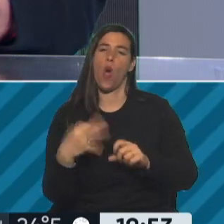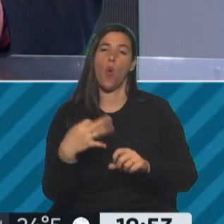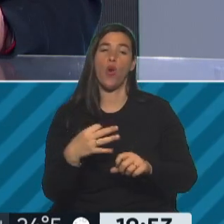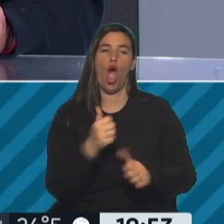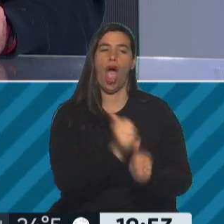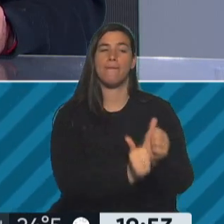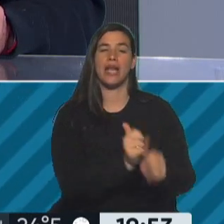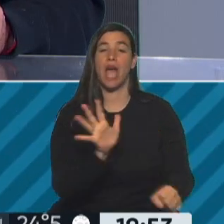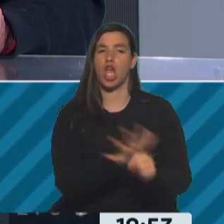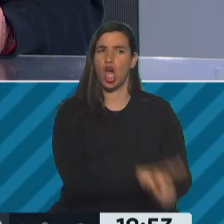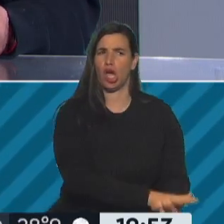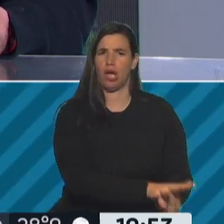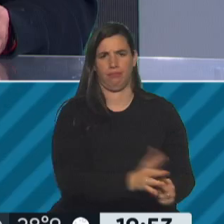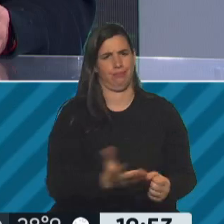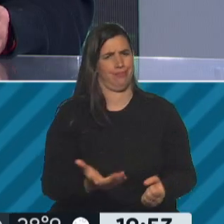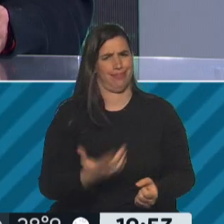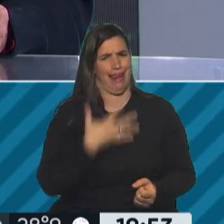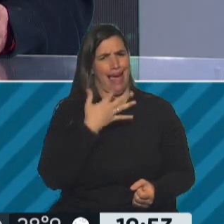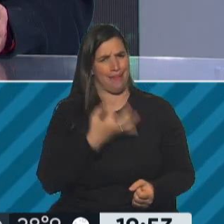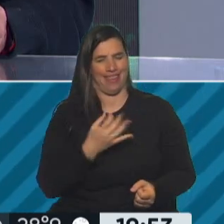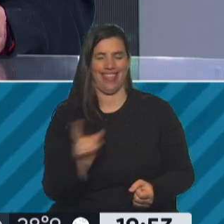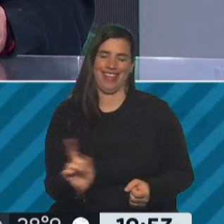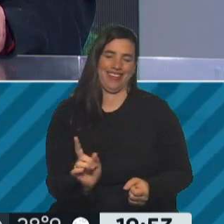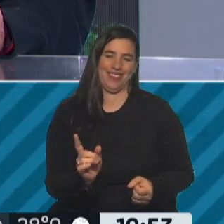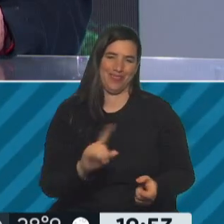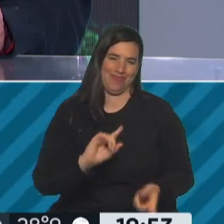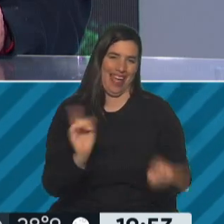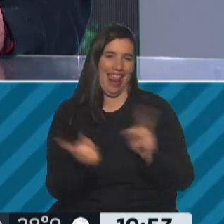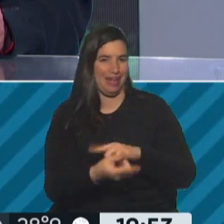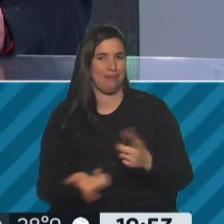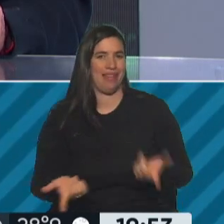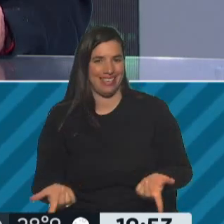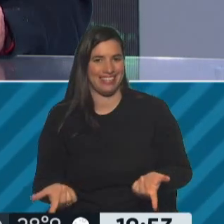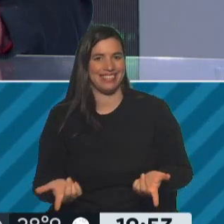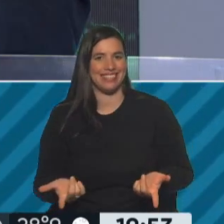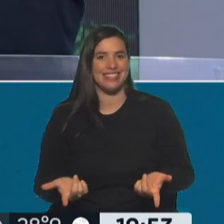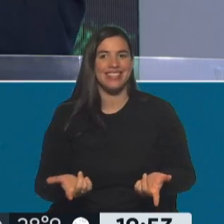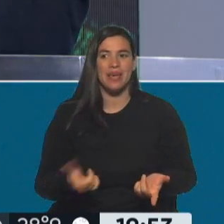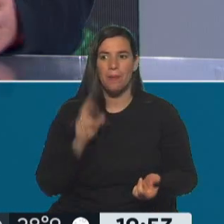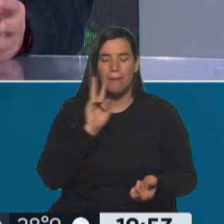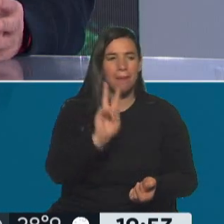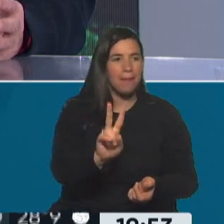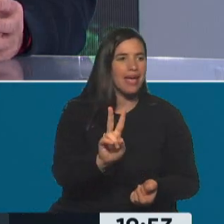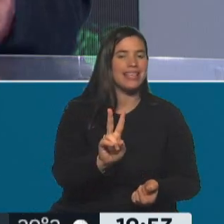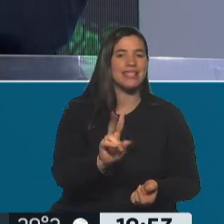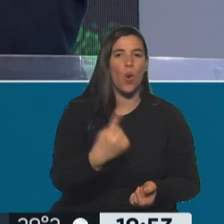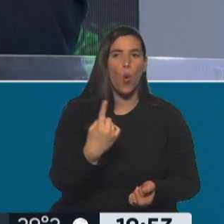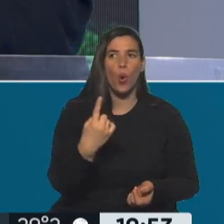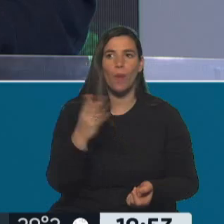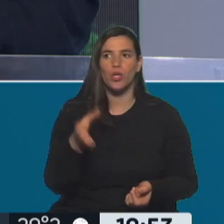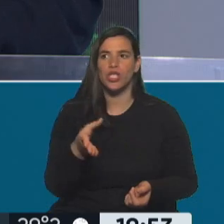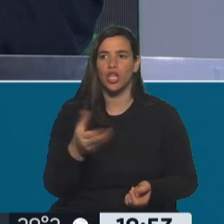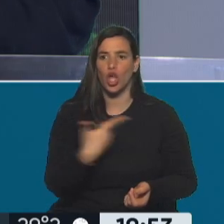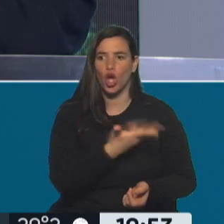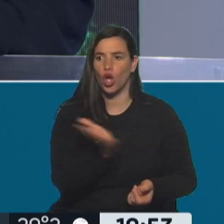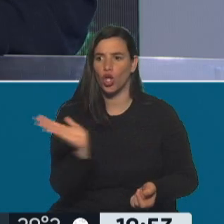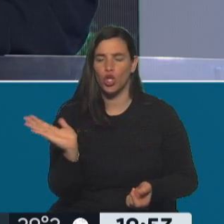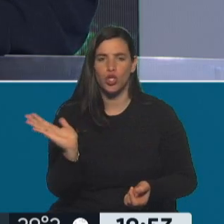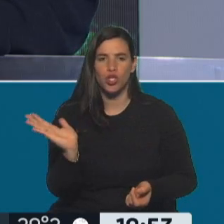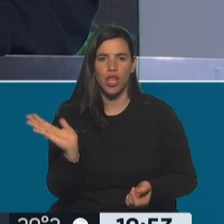sindical. Porque cuando uno escucha ese discurso, que todos los males son los derechos laborales y los